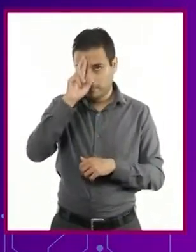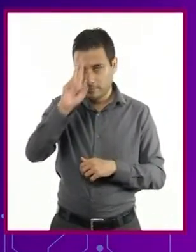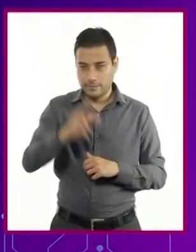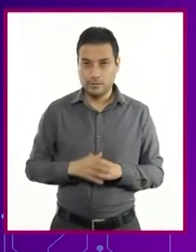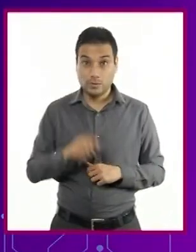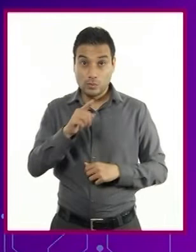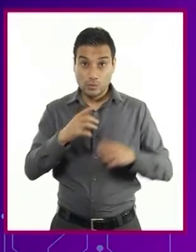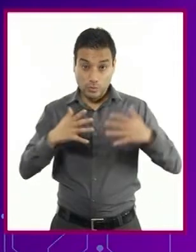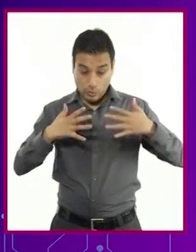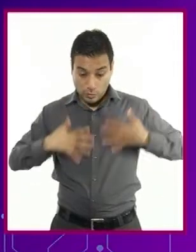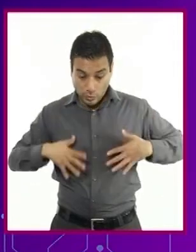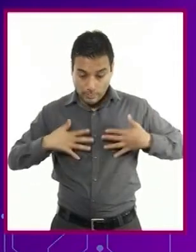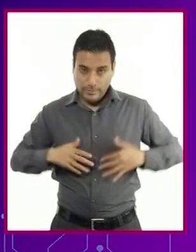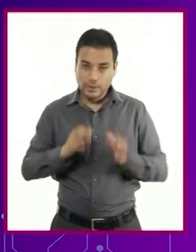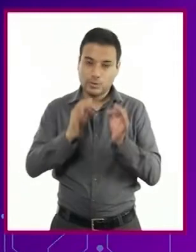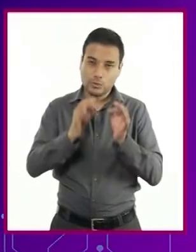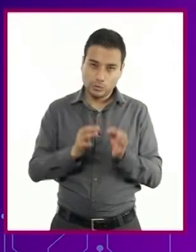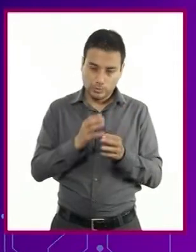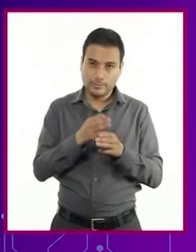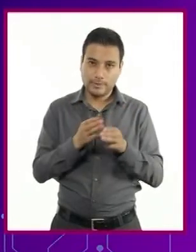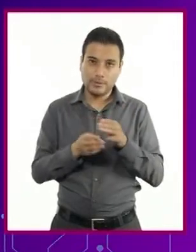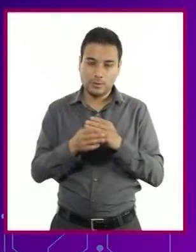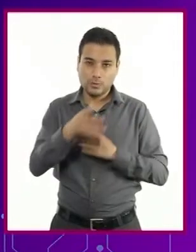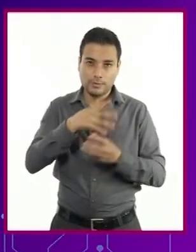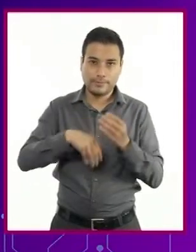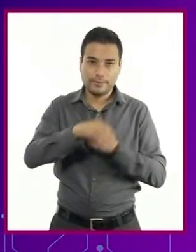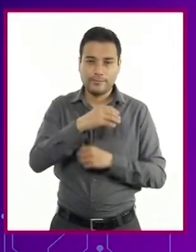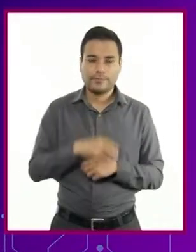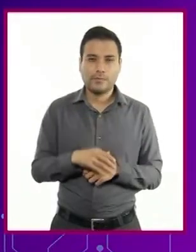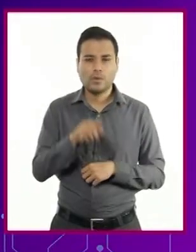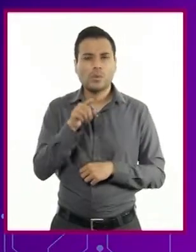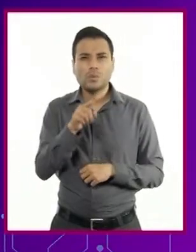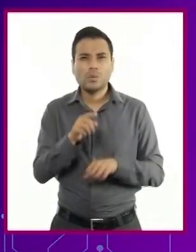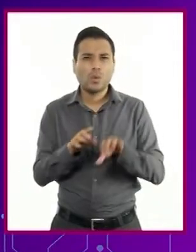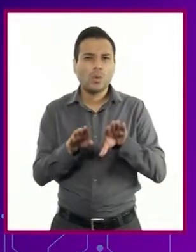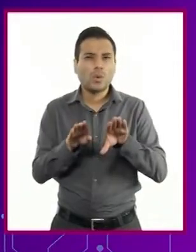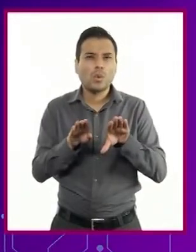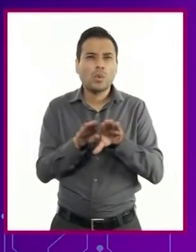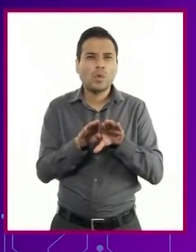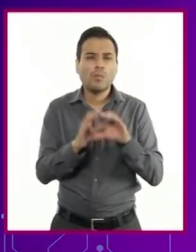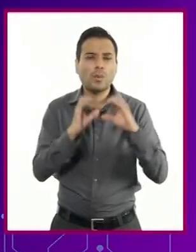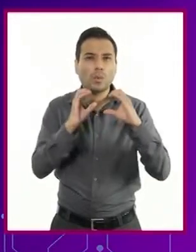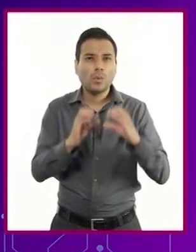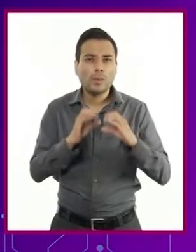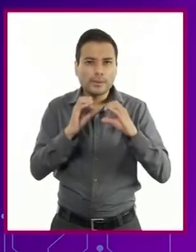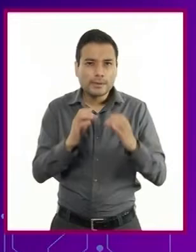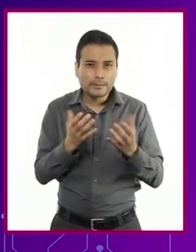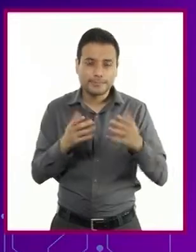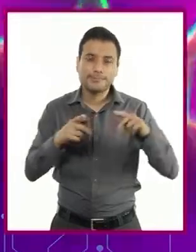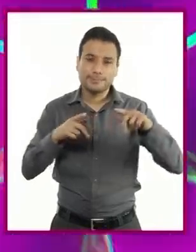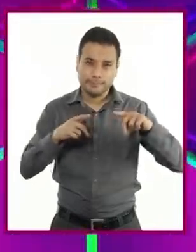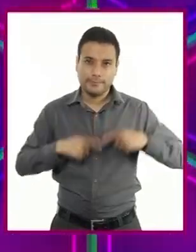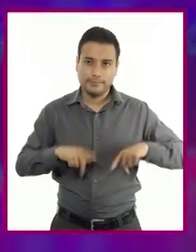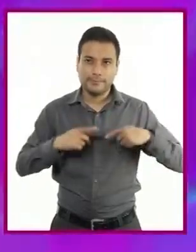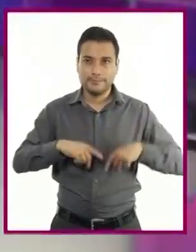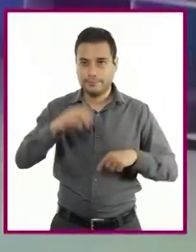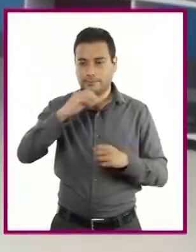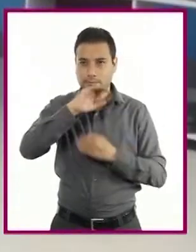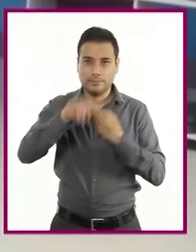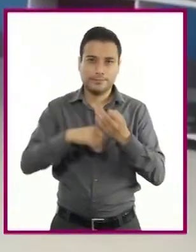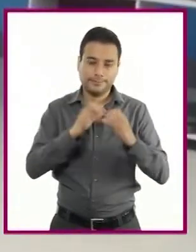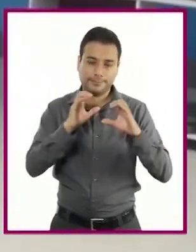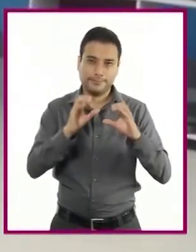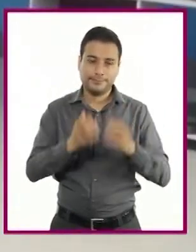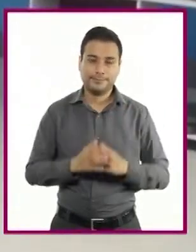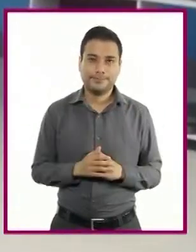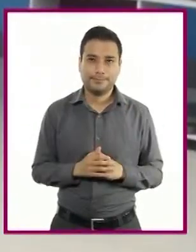sustentables. Entender que la única manera de enfrentar los retos que plantea el cambio climático es pensar en el bien de todos.